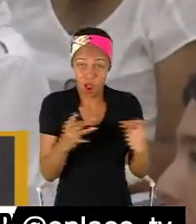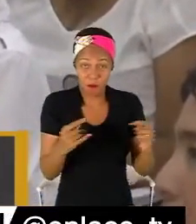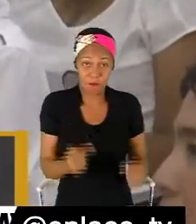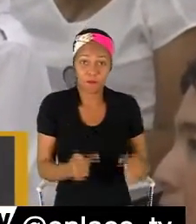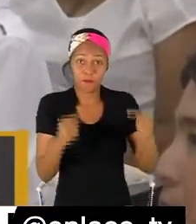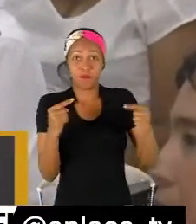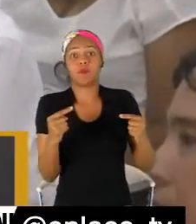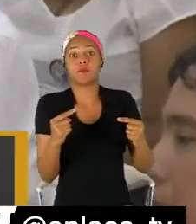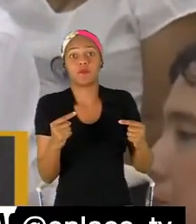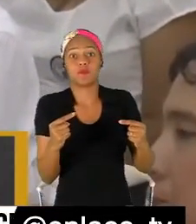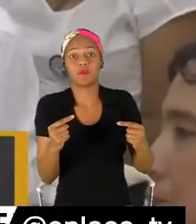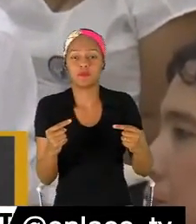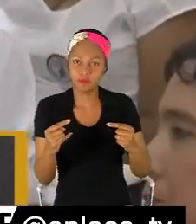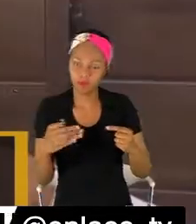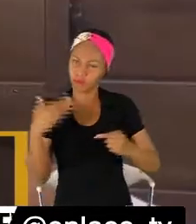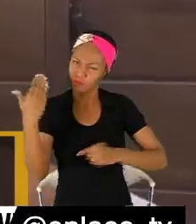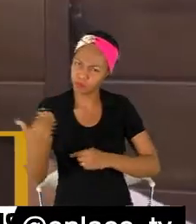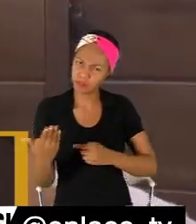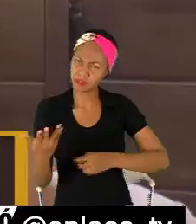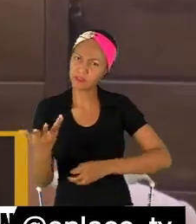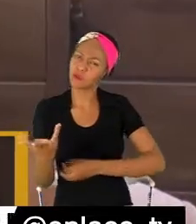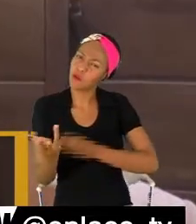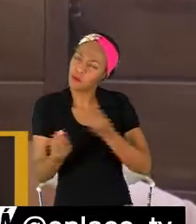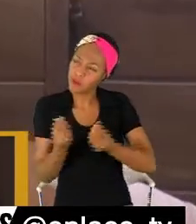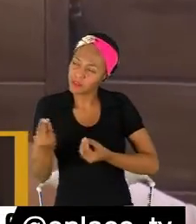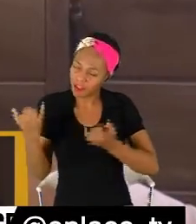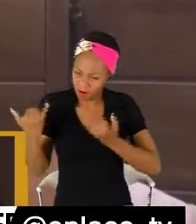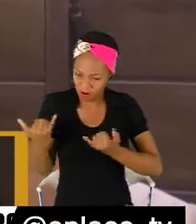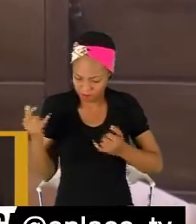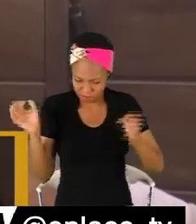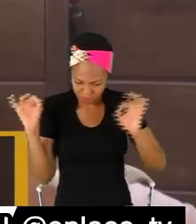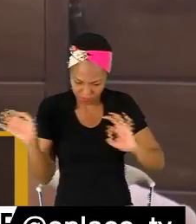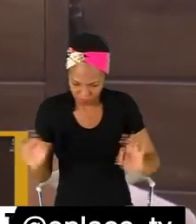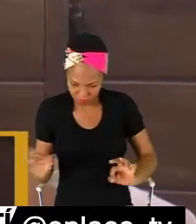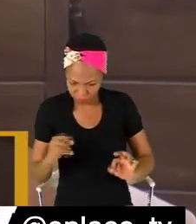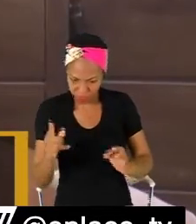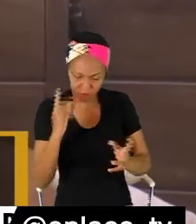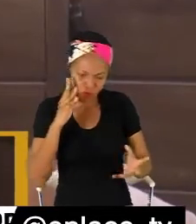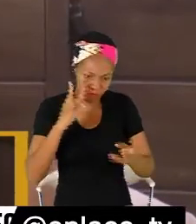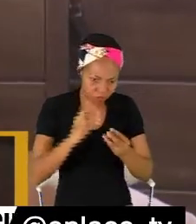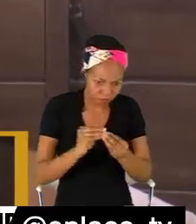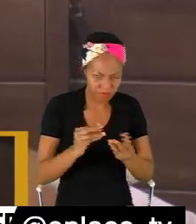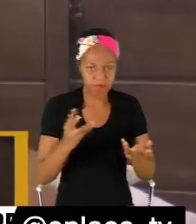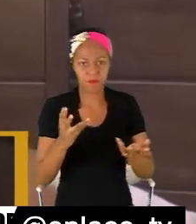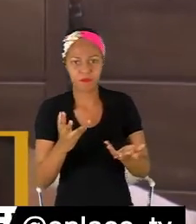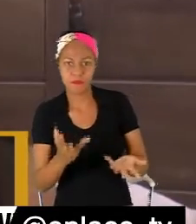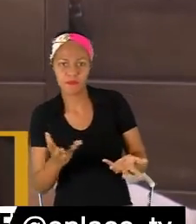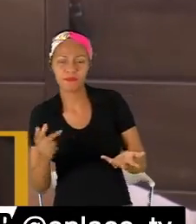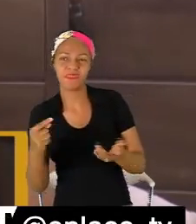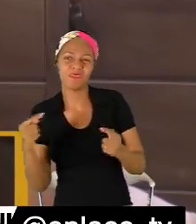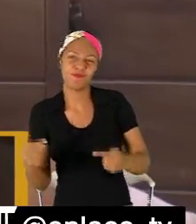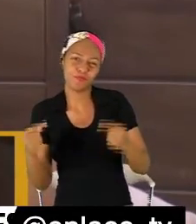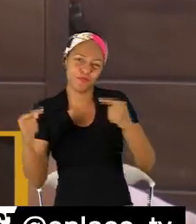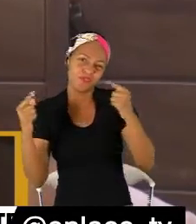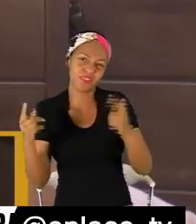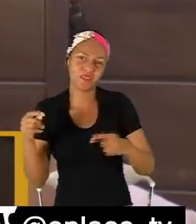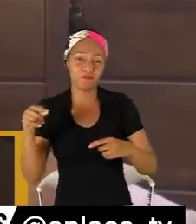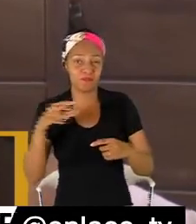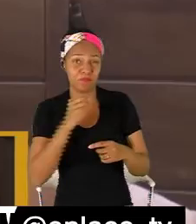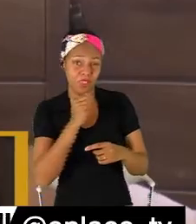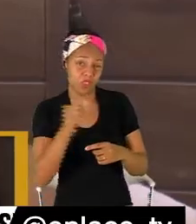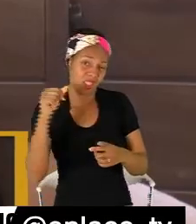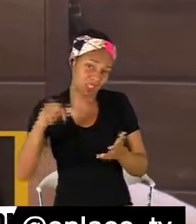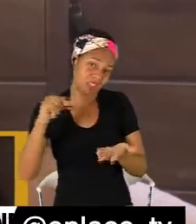Enlace Noticias los alcances de este seminario. Nos estamos preparando. El tema del posacuerdo, el tema del conflicto armado que hemos vivido en la región del Magdalena